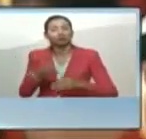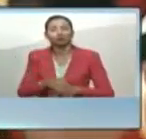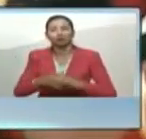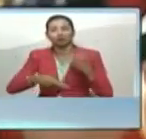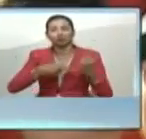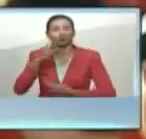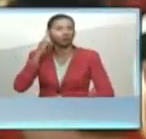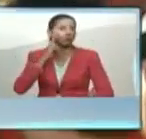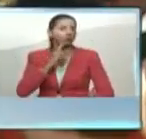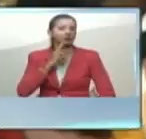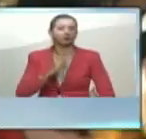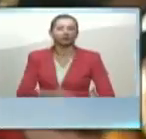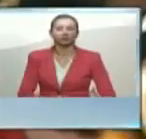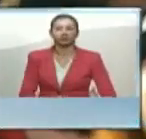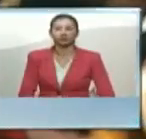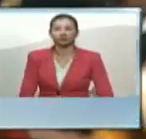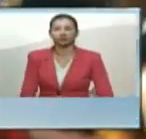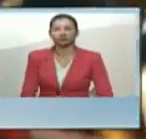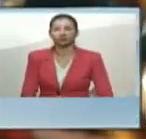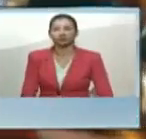bolivariana.